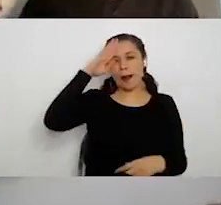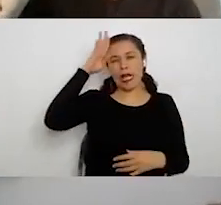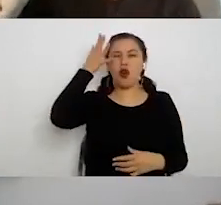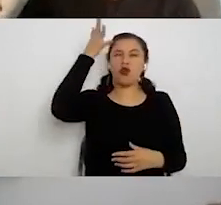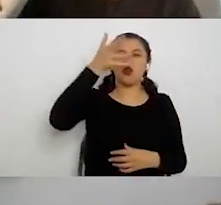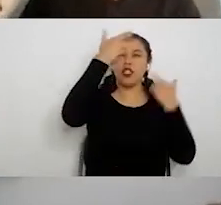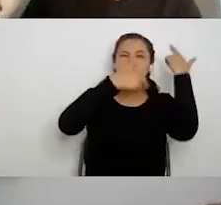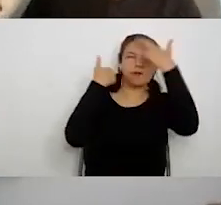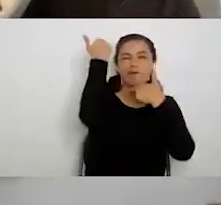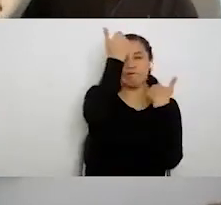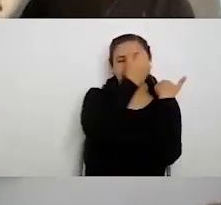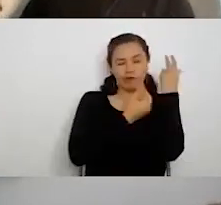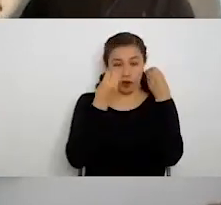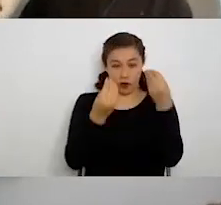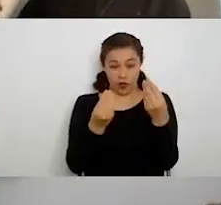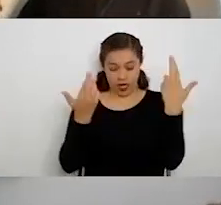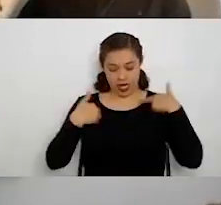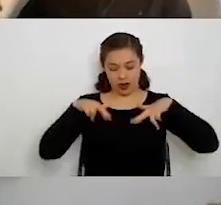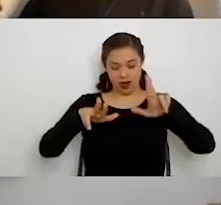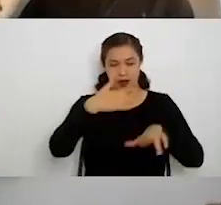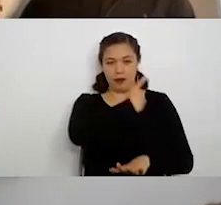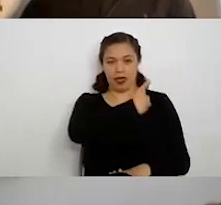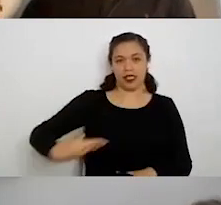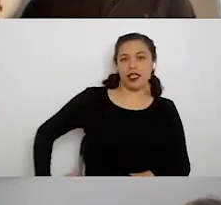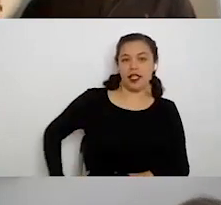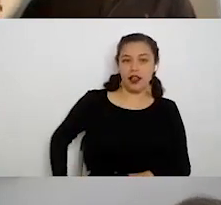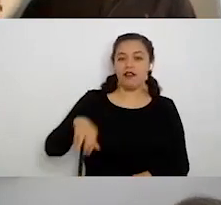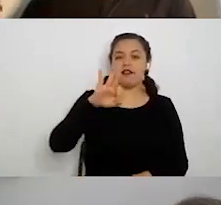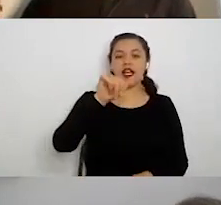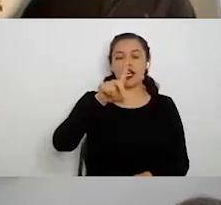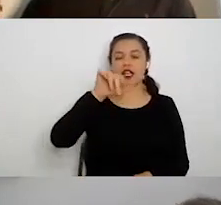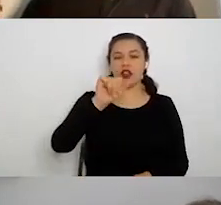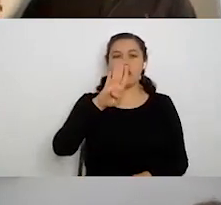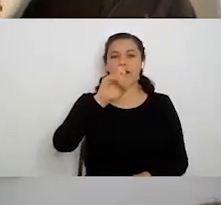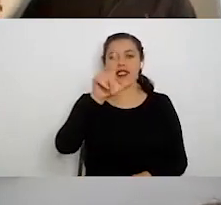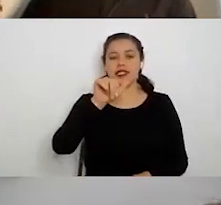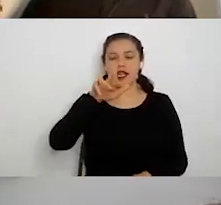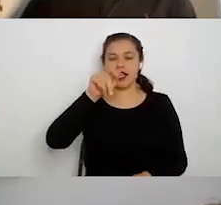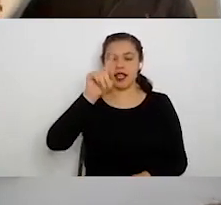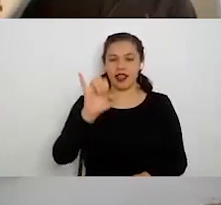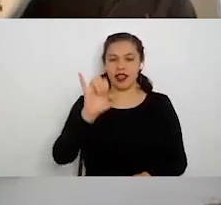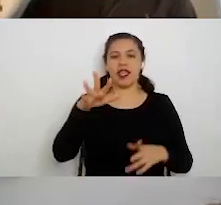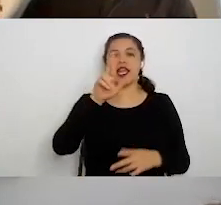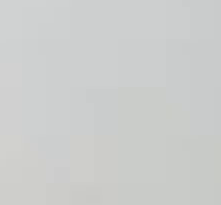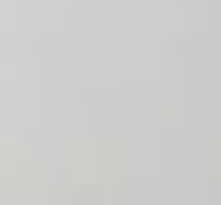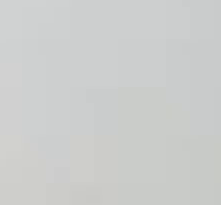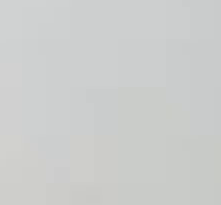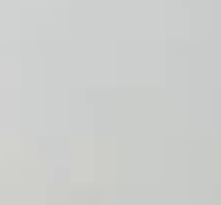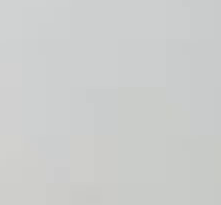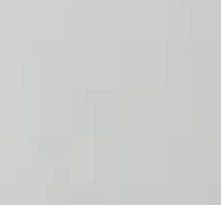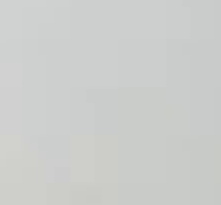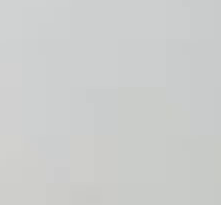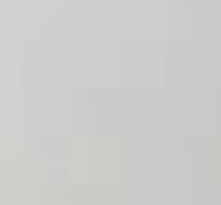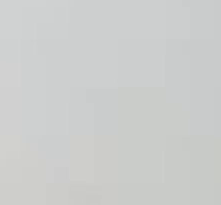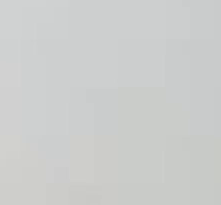analizar para el futuro. A nombre del presidente Fernando Balzaretti Ramírez, presidente de la Junta de Asistencia Privada de la Ciudad